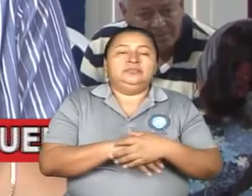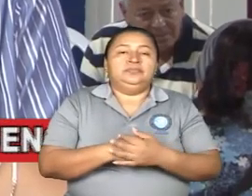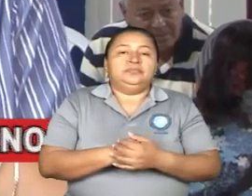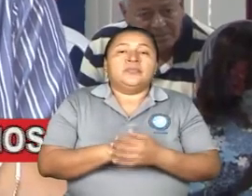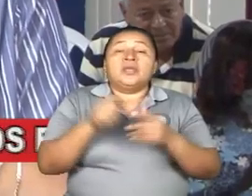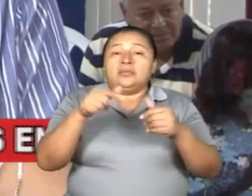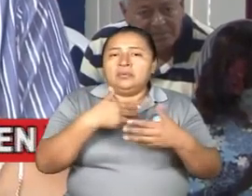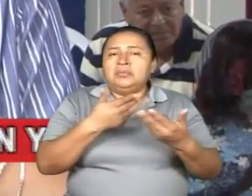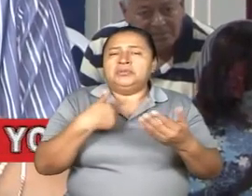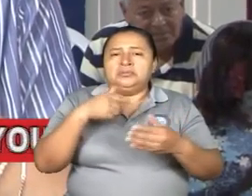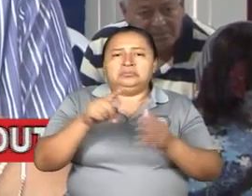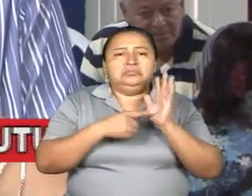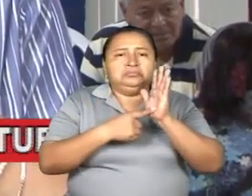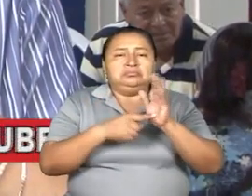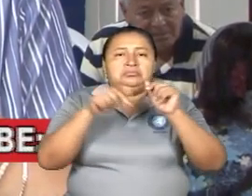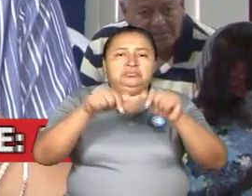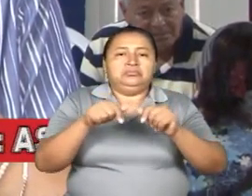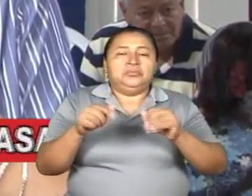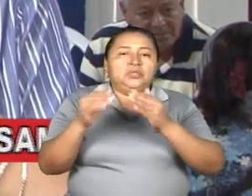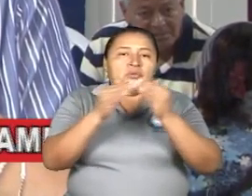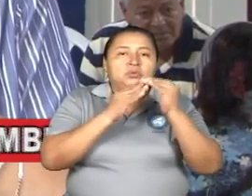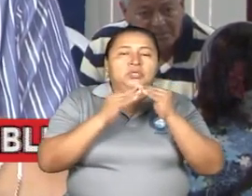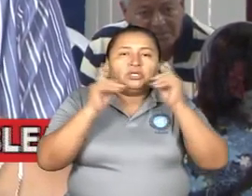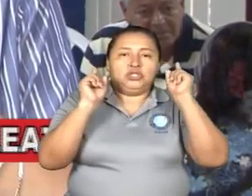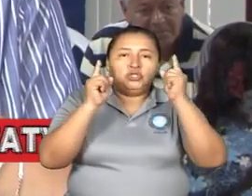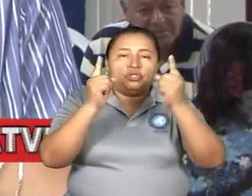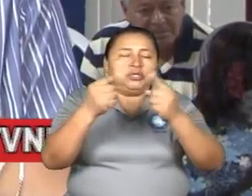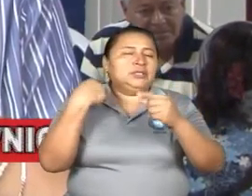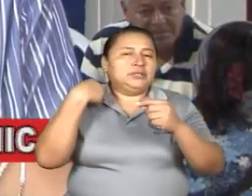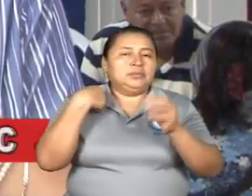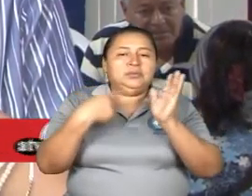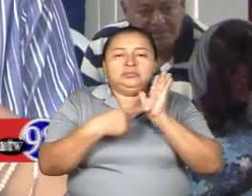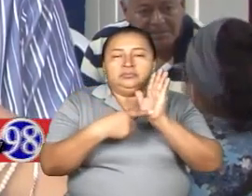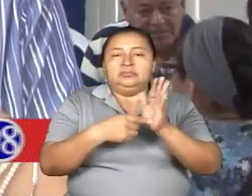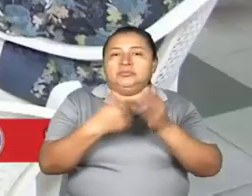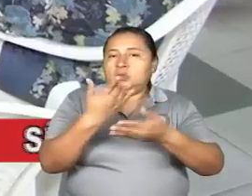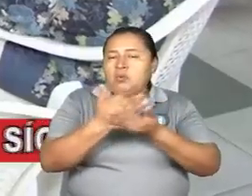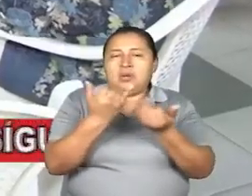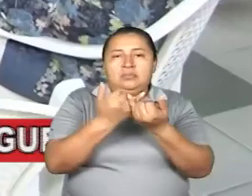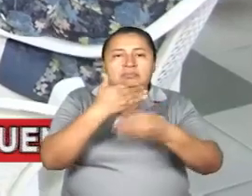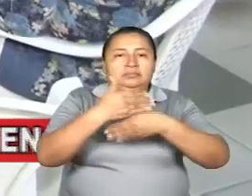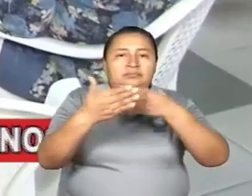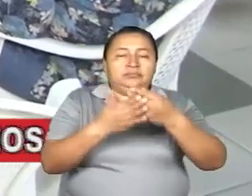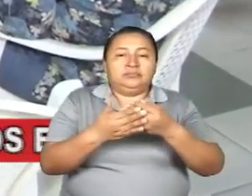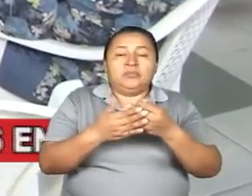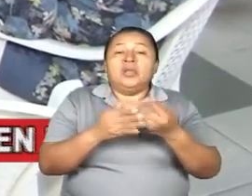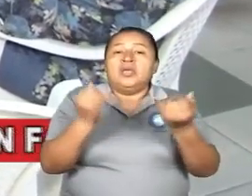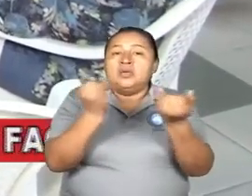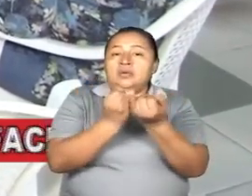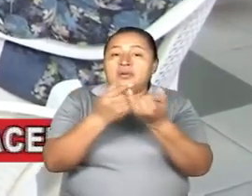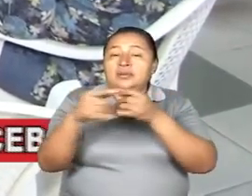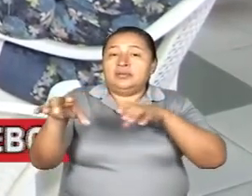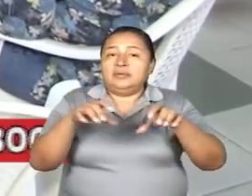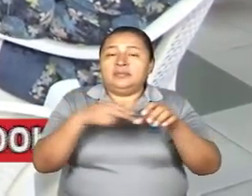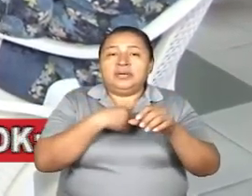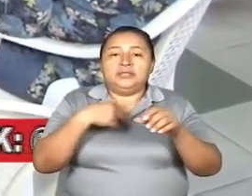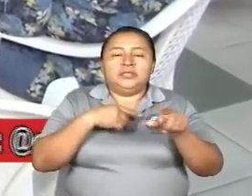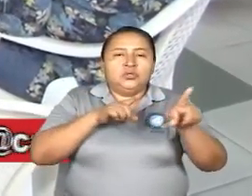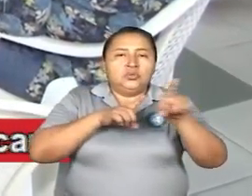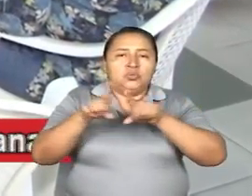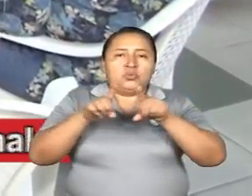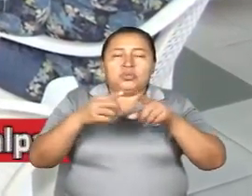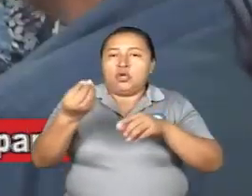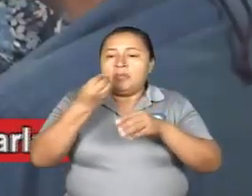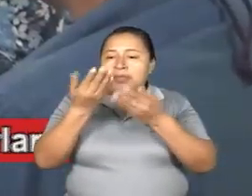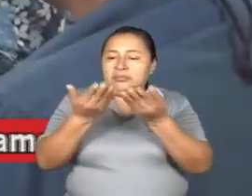Y vamos a estar, pues, presentes también en la ciudad de Chinandega presentándolas igualmente. Paralelo al evento, se realizará un concurso de